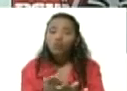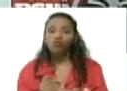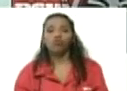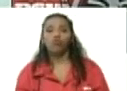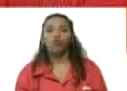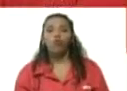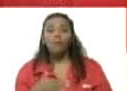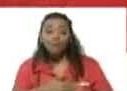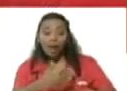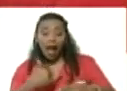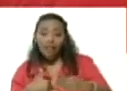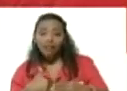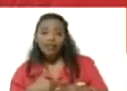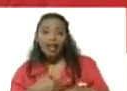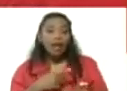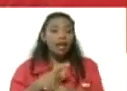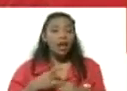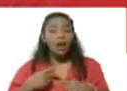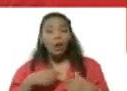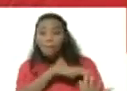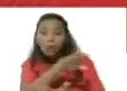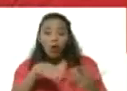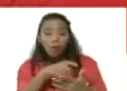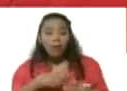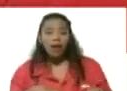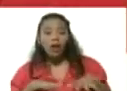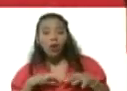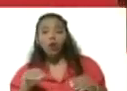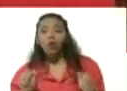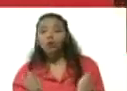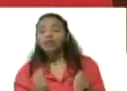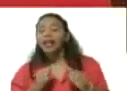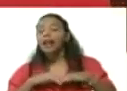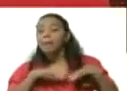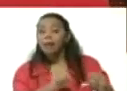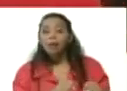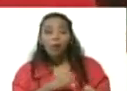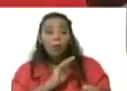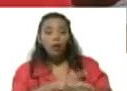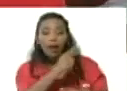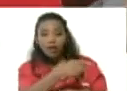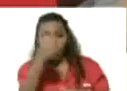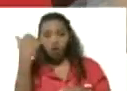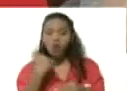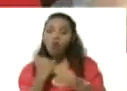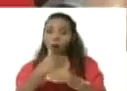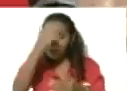ante los ataques del imperialismo. El imperialismo es torpe, muy torpe.